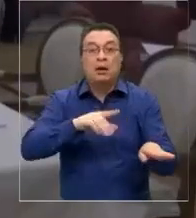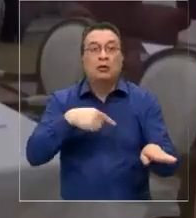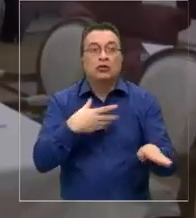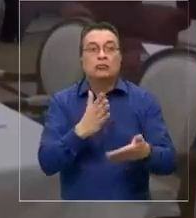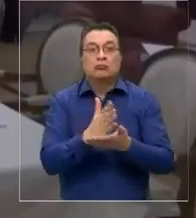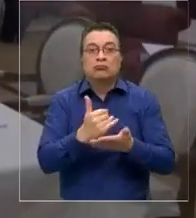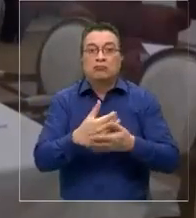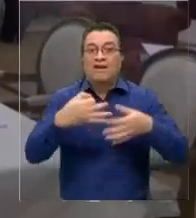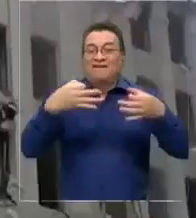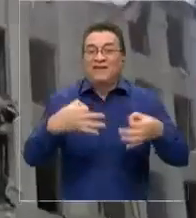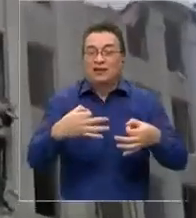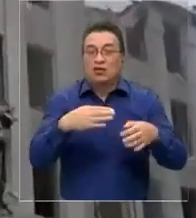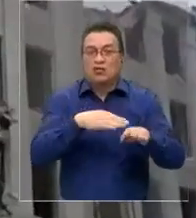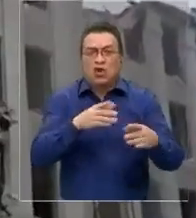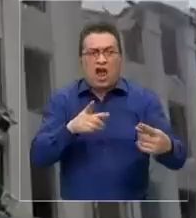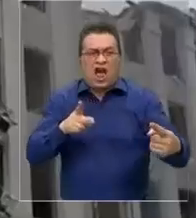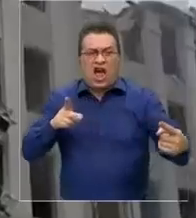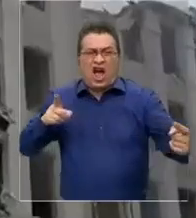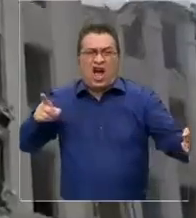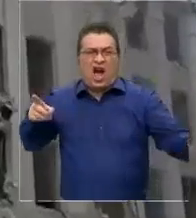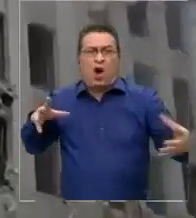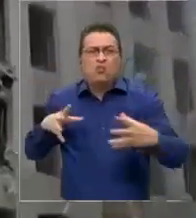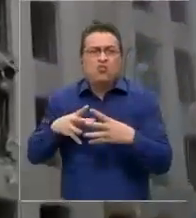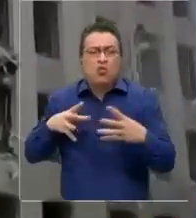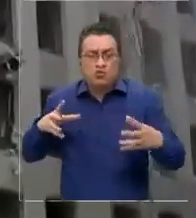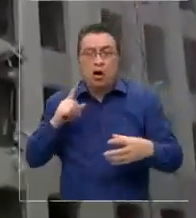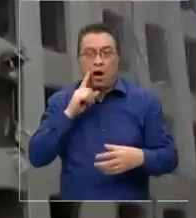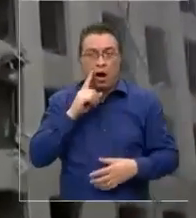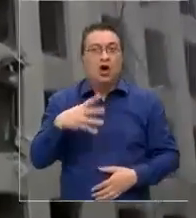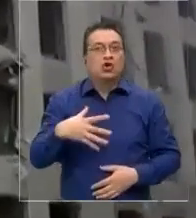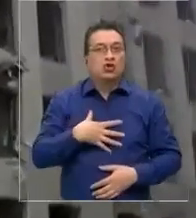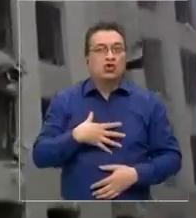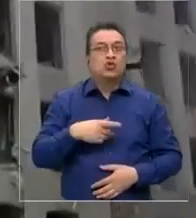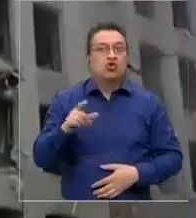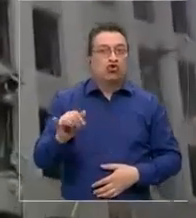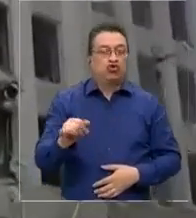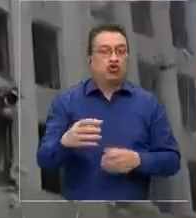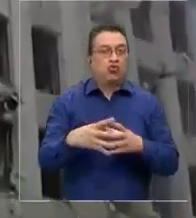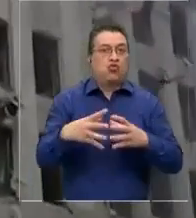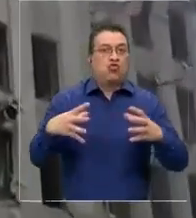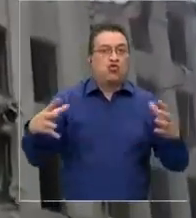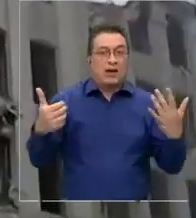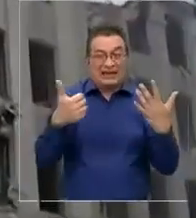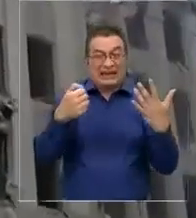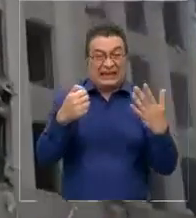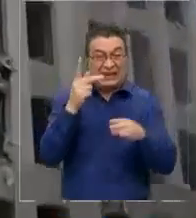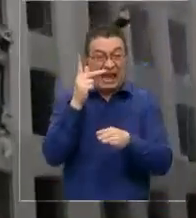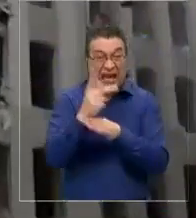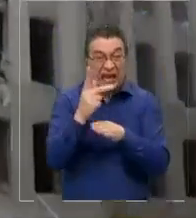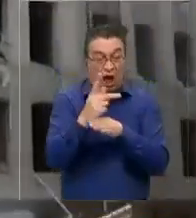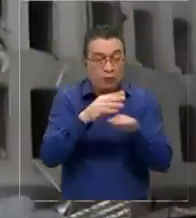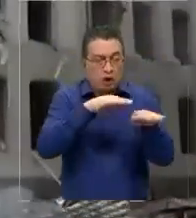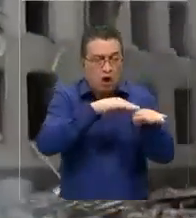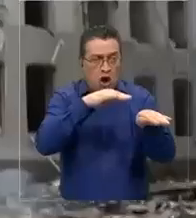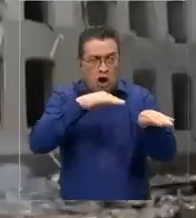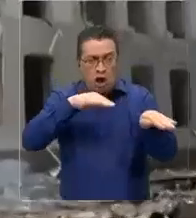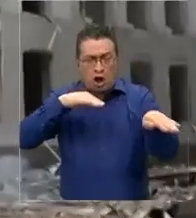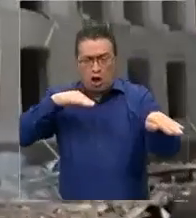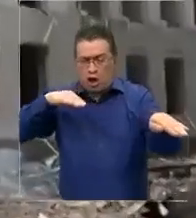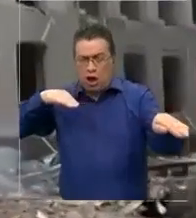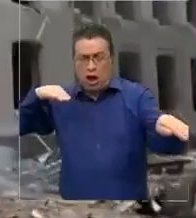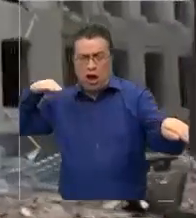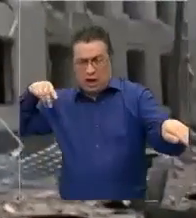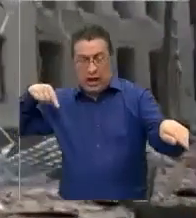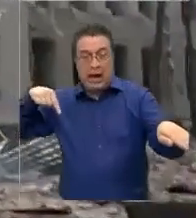términos estratégicos tener un convoy tan largo, pero que sí genera evidentemente un efecto de amedrentamiento sobre la población, que es lo que se está buscando. Con